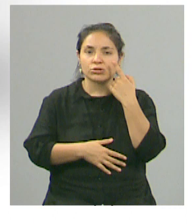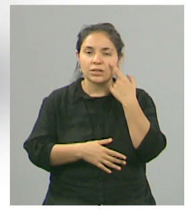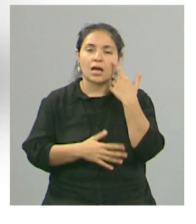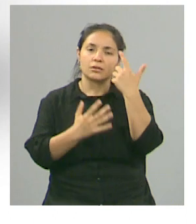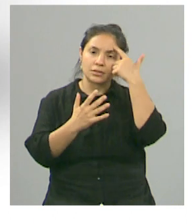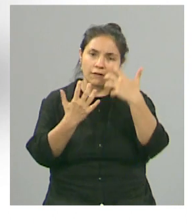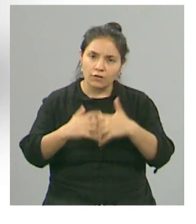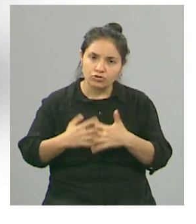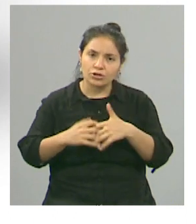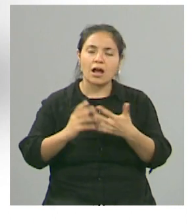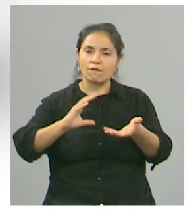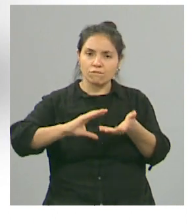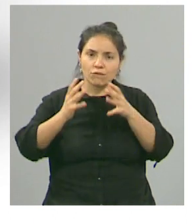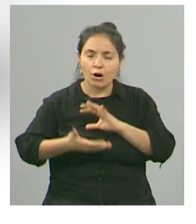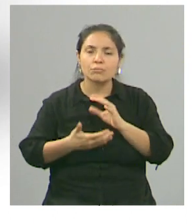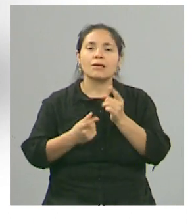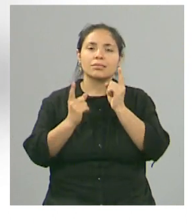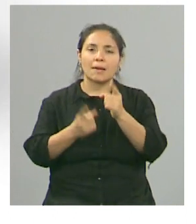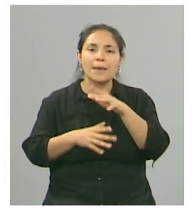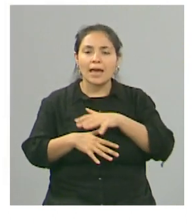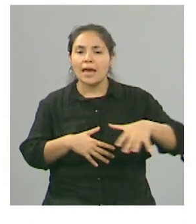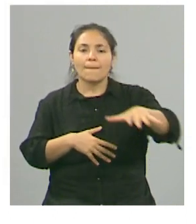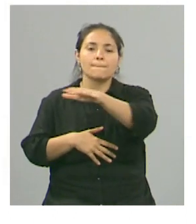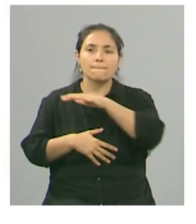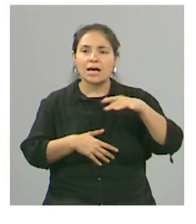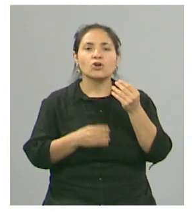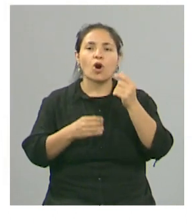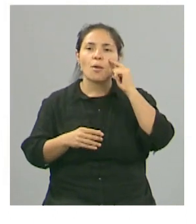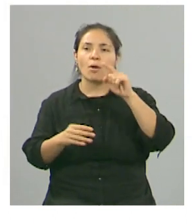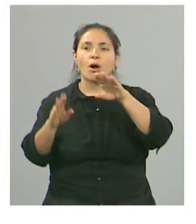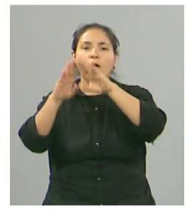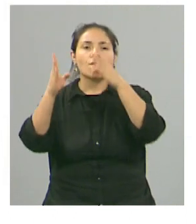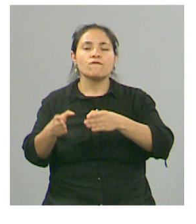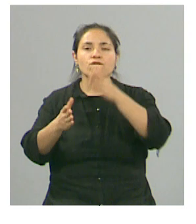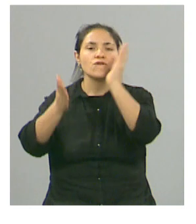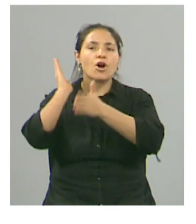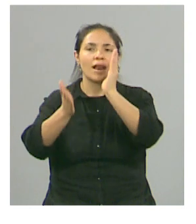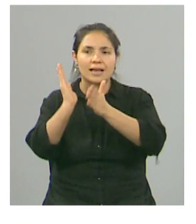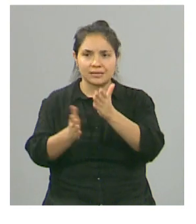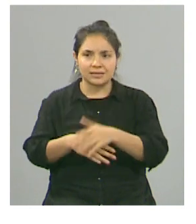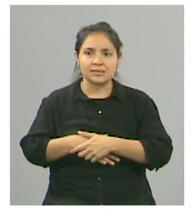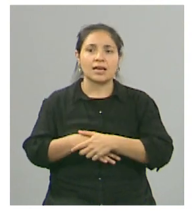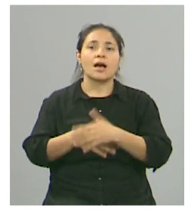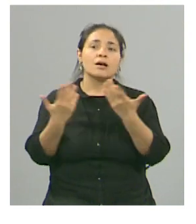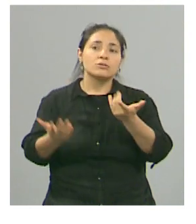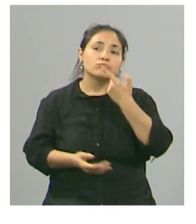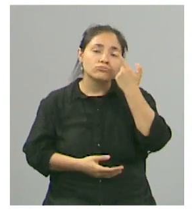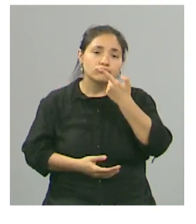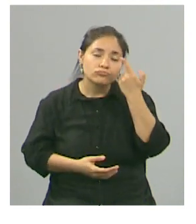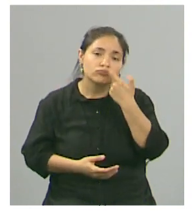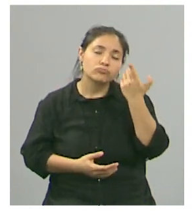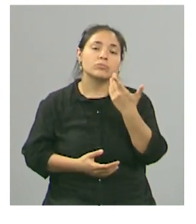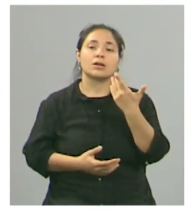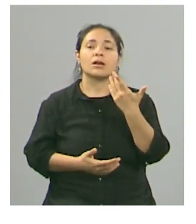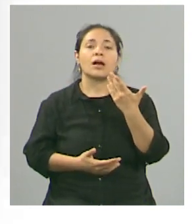las formas y sobre también los espacios en los que se ejerce la violencia institucional es interesante, es importante, sobre todo